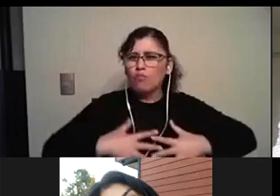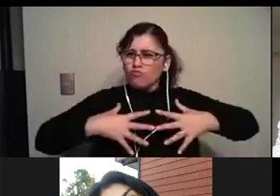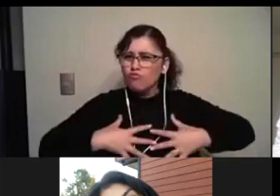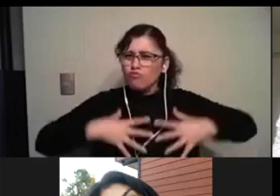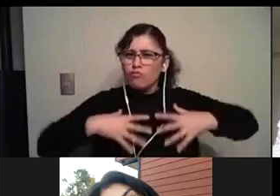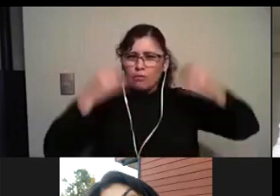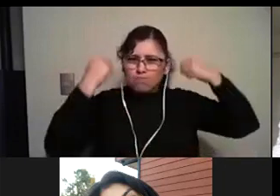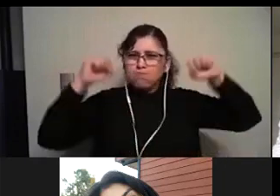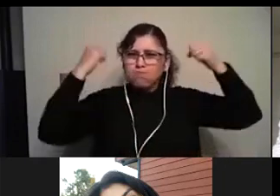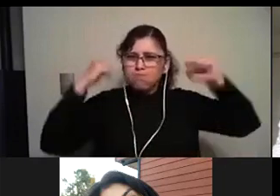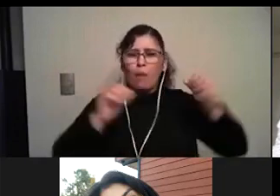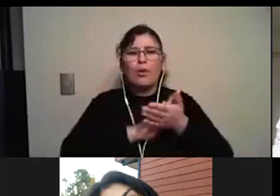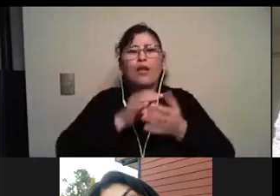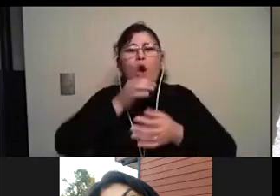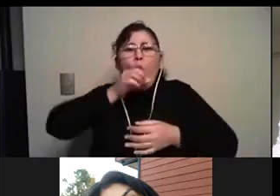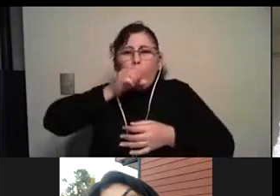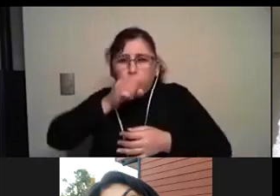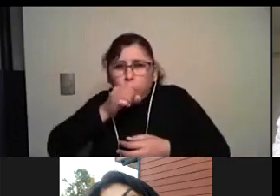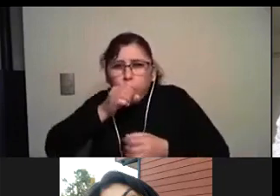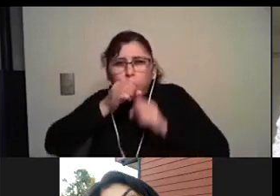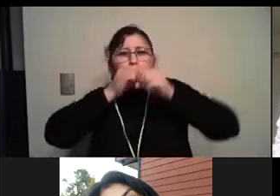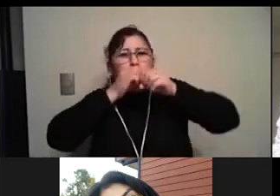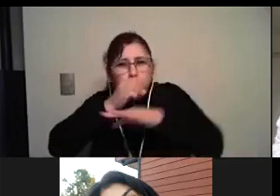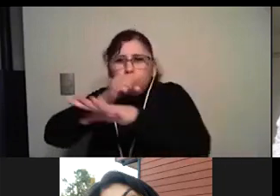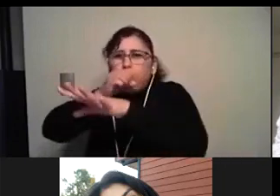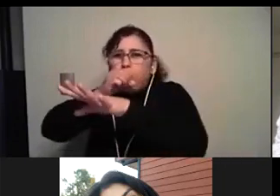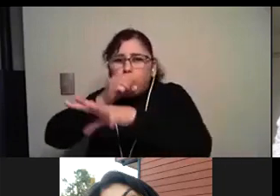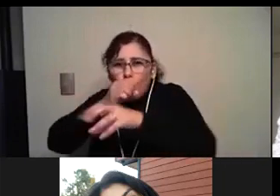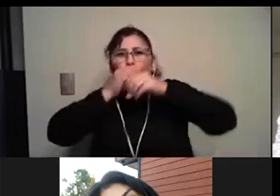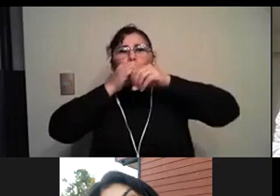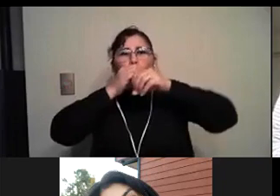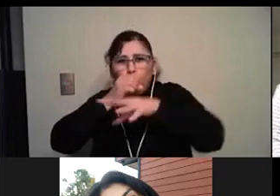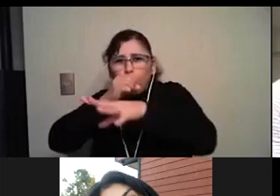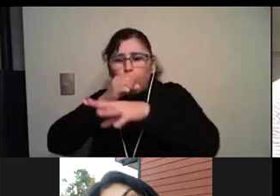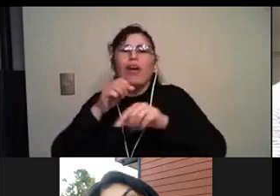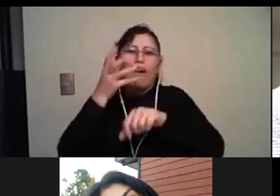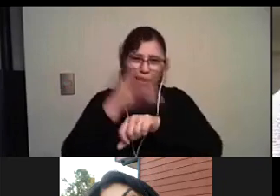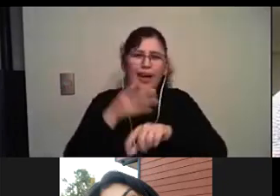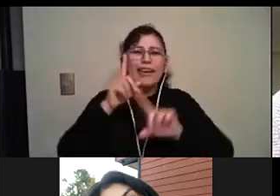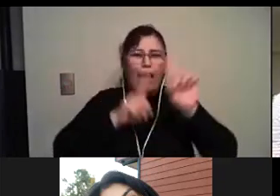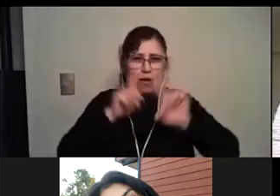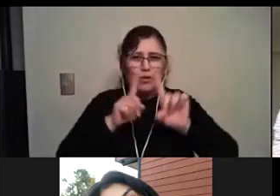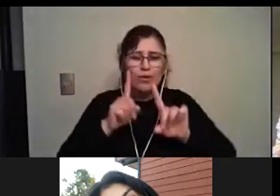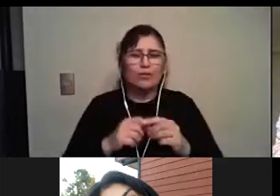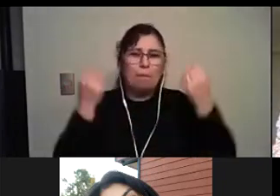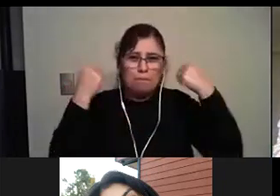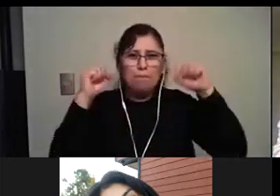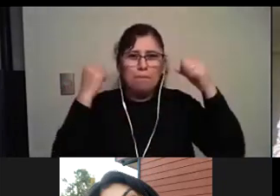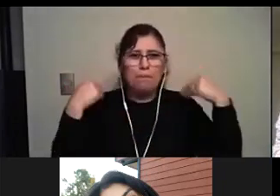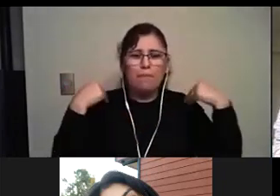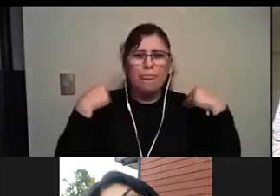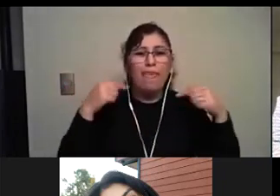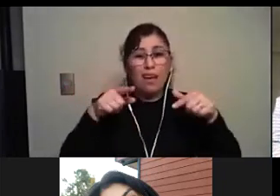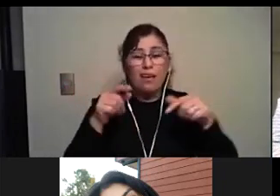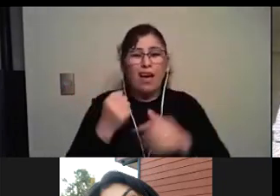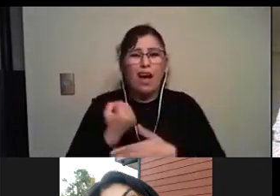había que Sí, soplar un aparatito, que no me sí, acuerdo cómo se llama. así es. Hay ejercicios respiratorios para intentar mantener